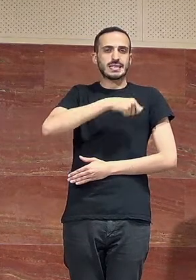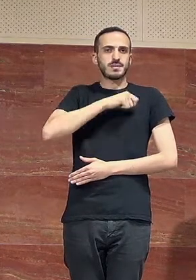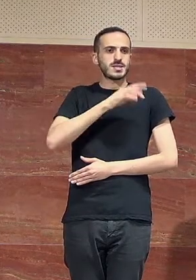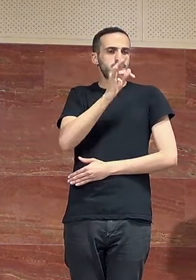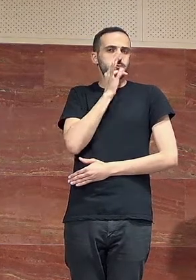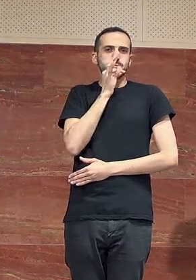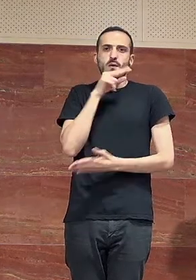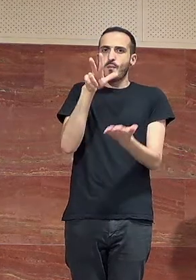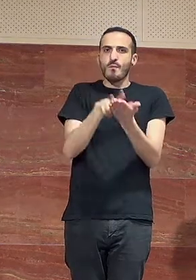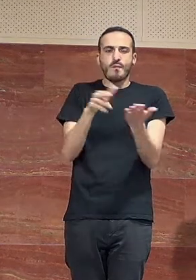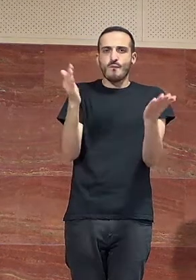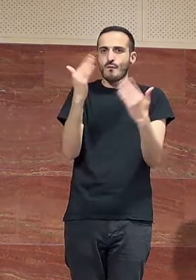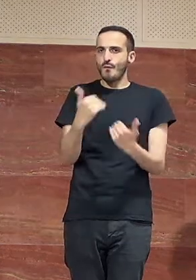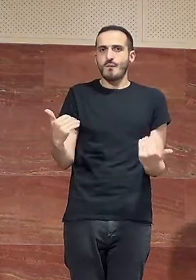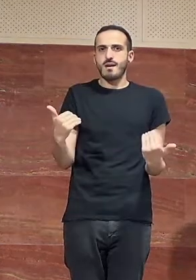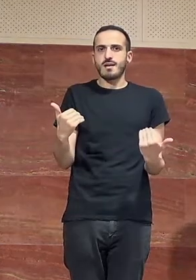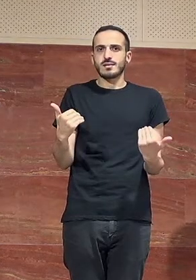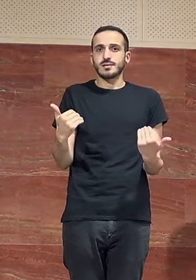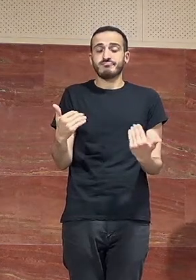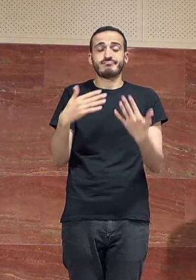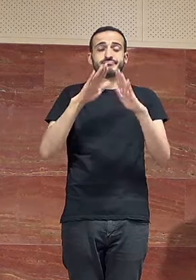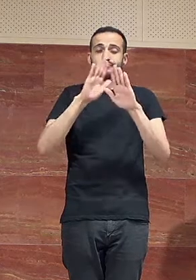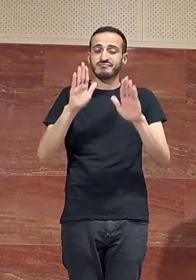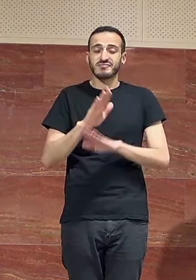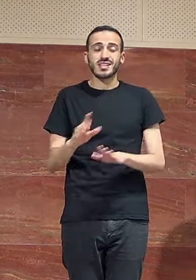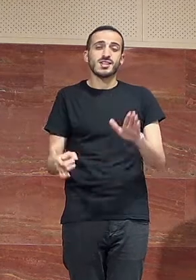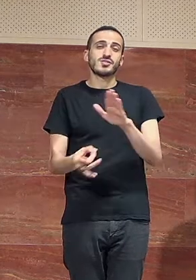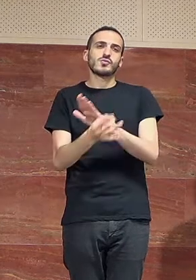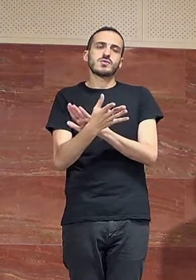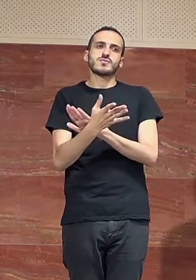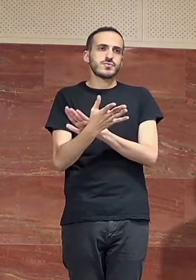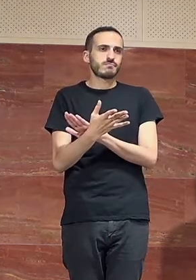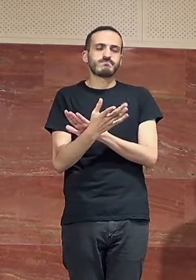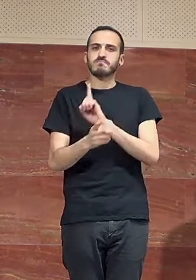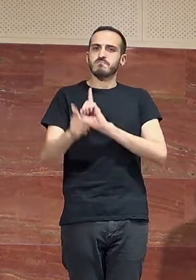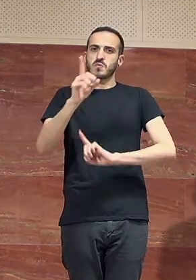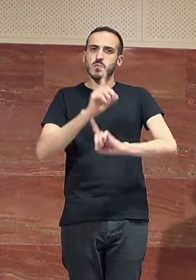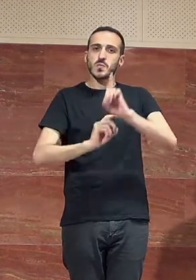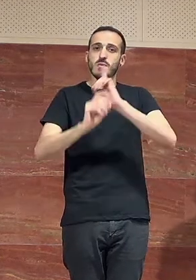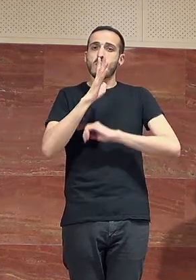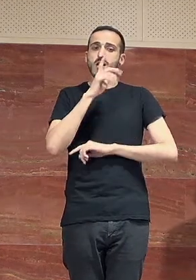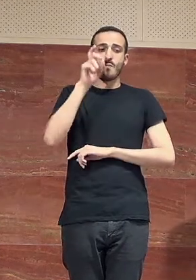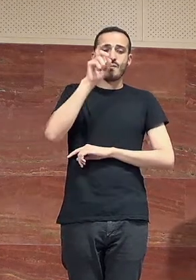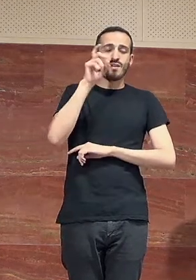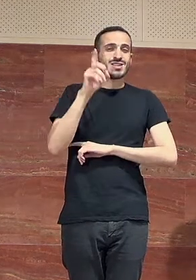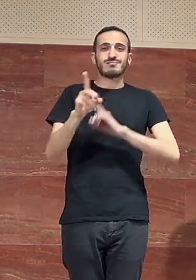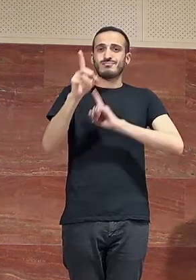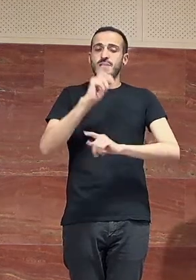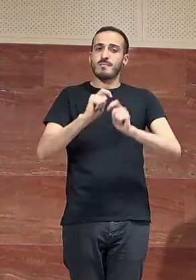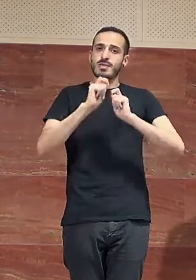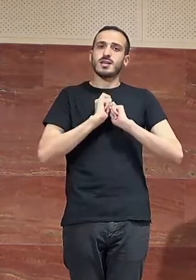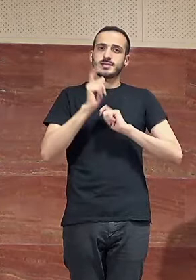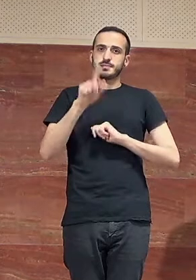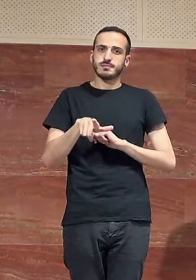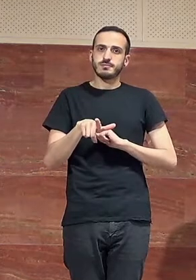sea, eso genera bastante irresponsabilidad, digamos, en el propio educando y, a su